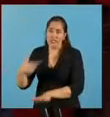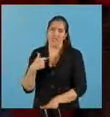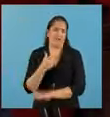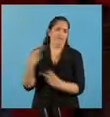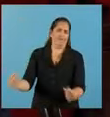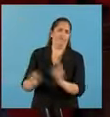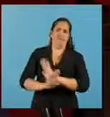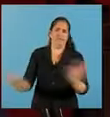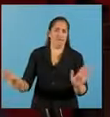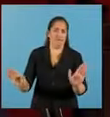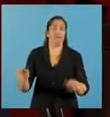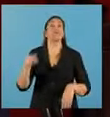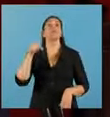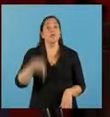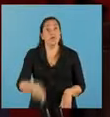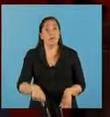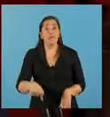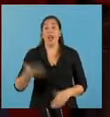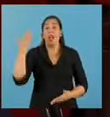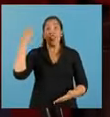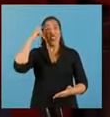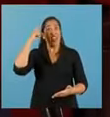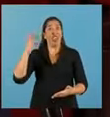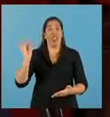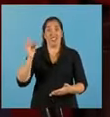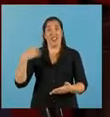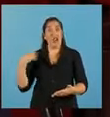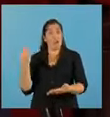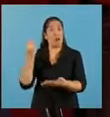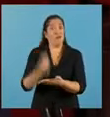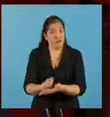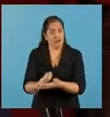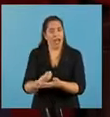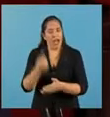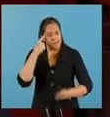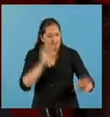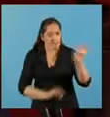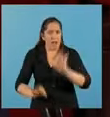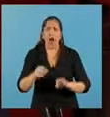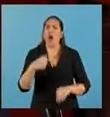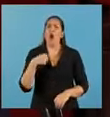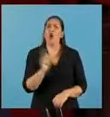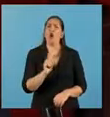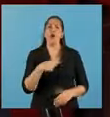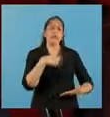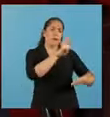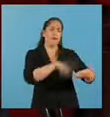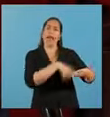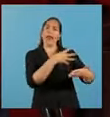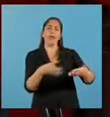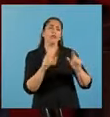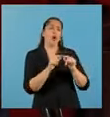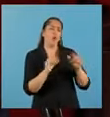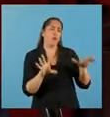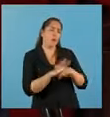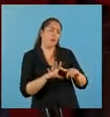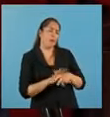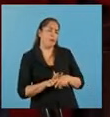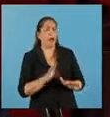es el rumbo que hemos emprendido desde el 10 de diciembre. No venimos con planillas de cálculos en las que los números cierran en